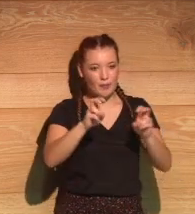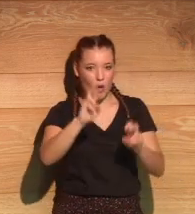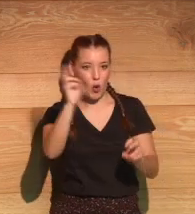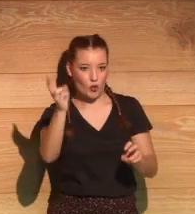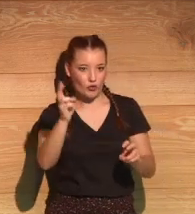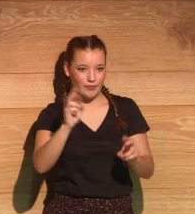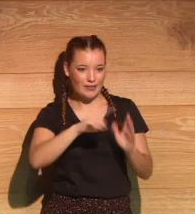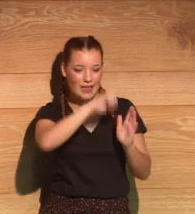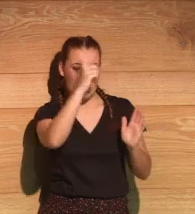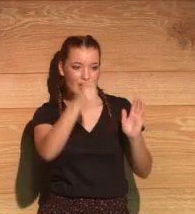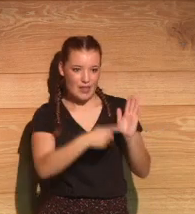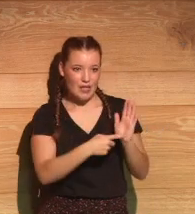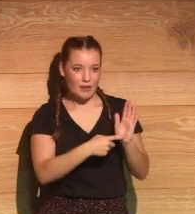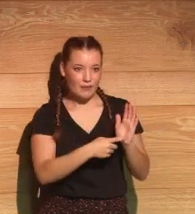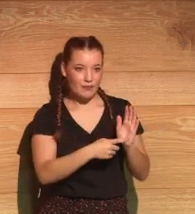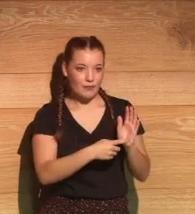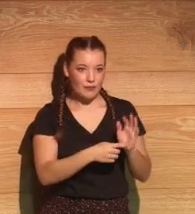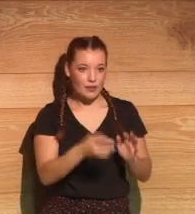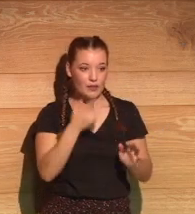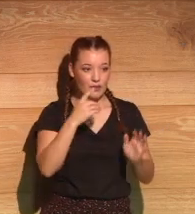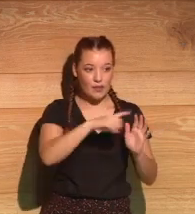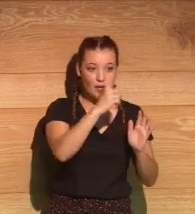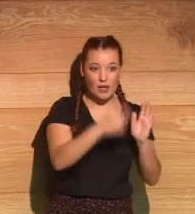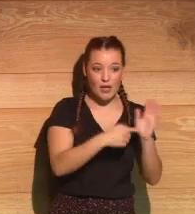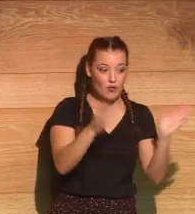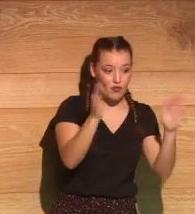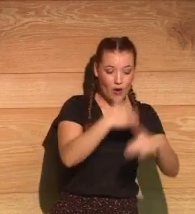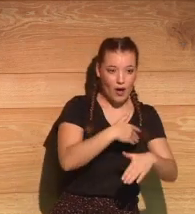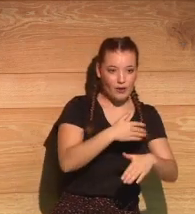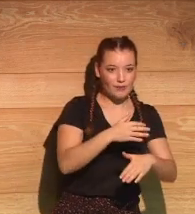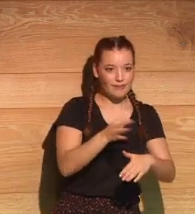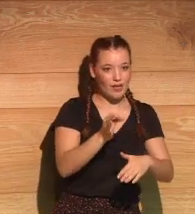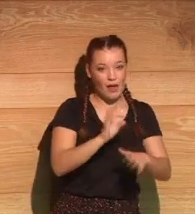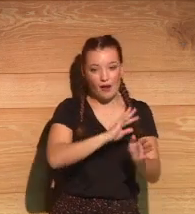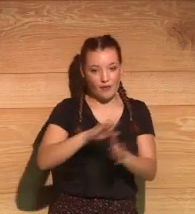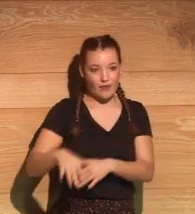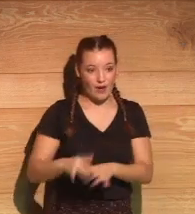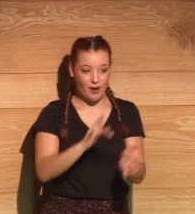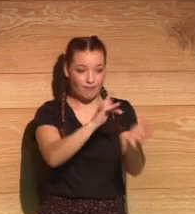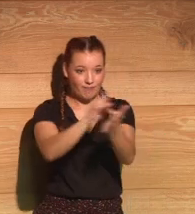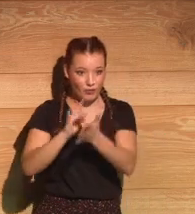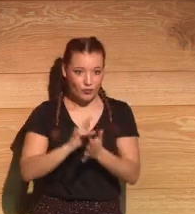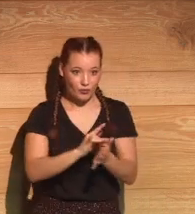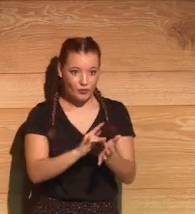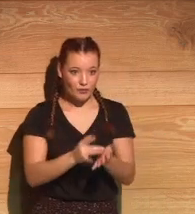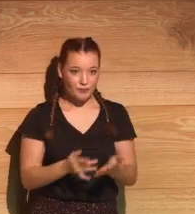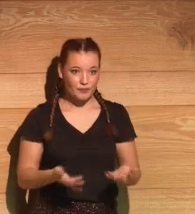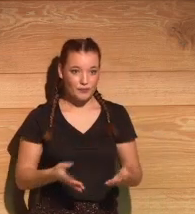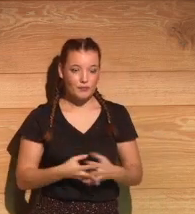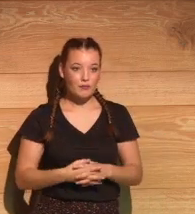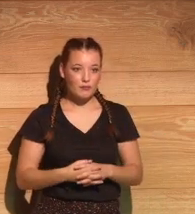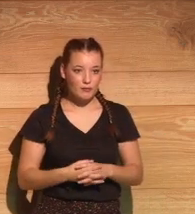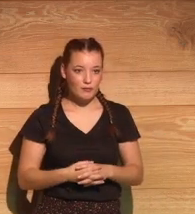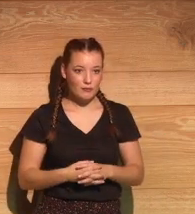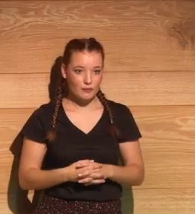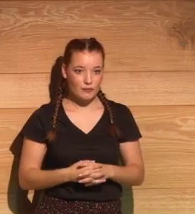sea, si no hay una ley Boyer, no hay una especulación como la que se dio. Y eso pertenece